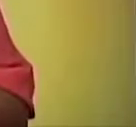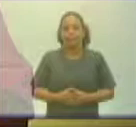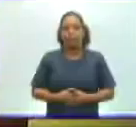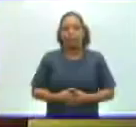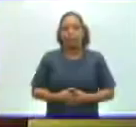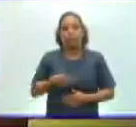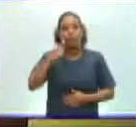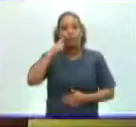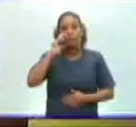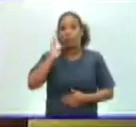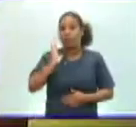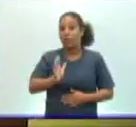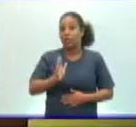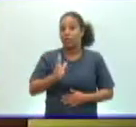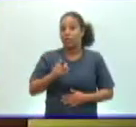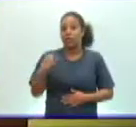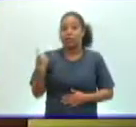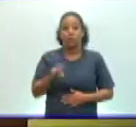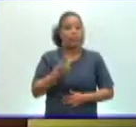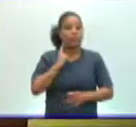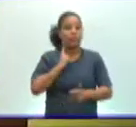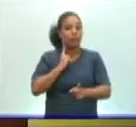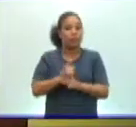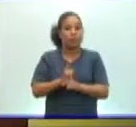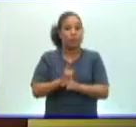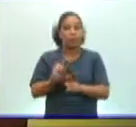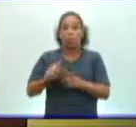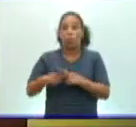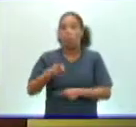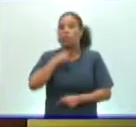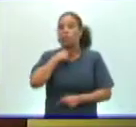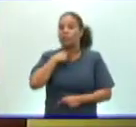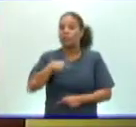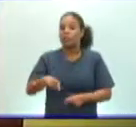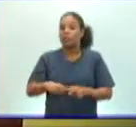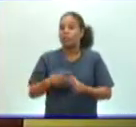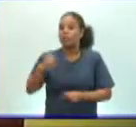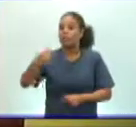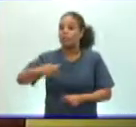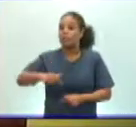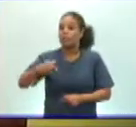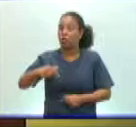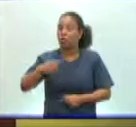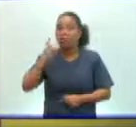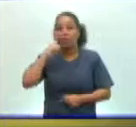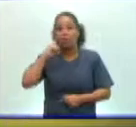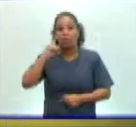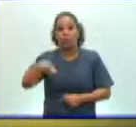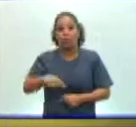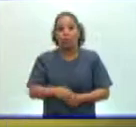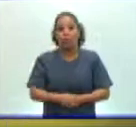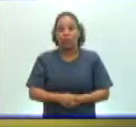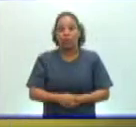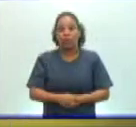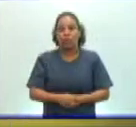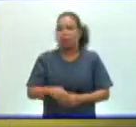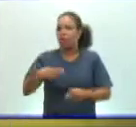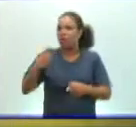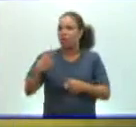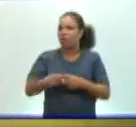Vamos a continuar nuestro encuentro con otro ejercicio, pero ahora vamos a